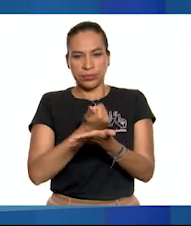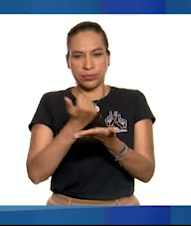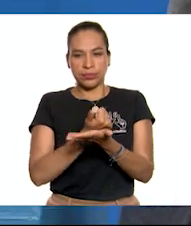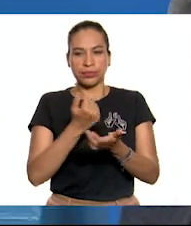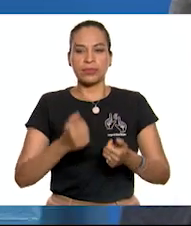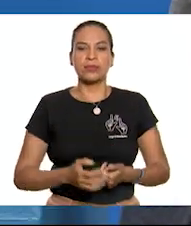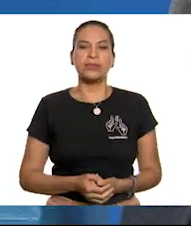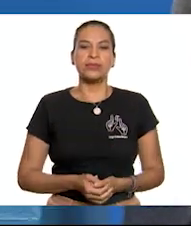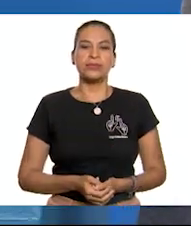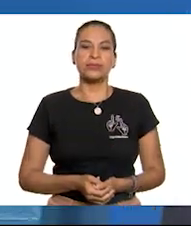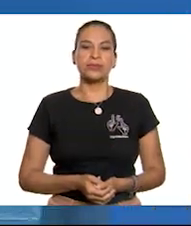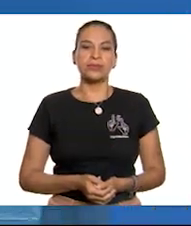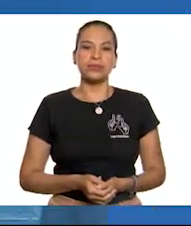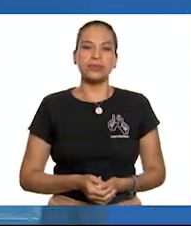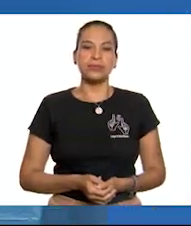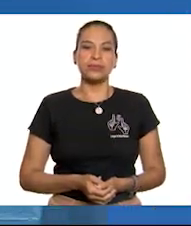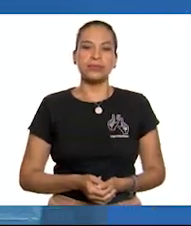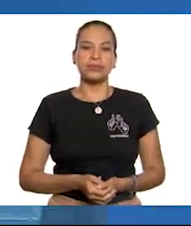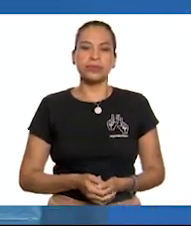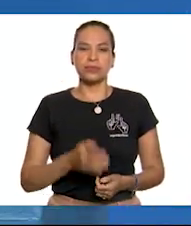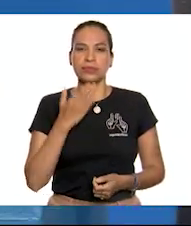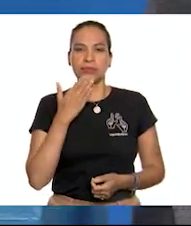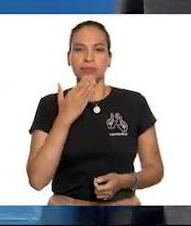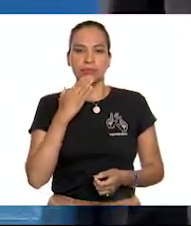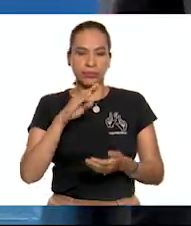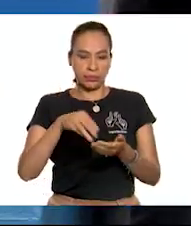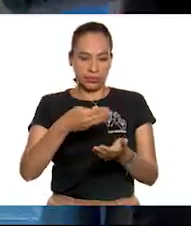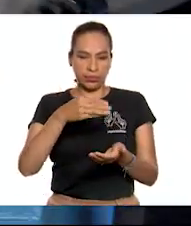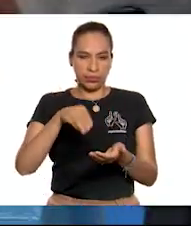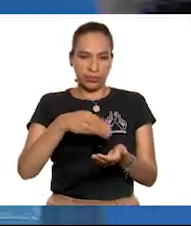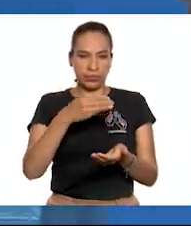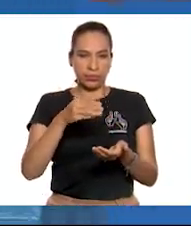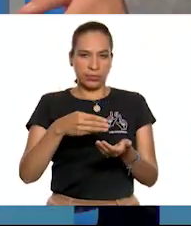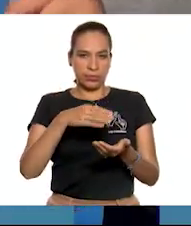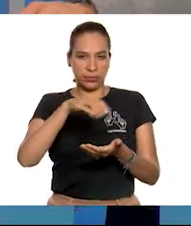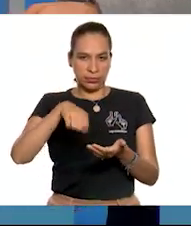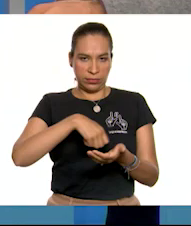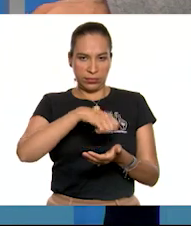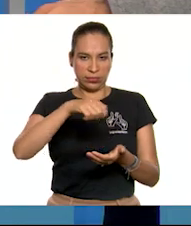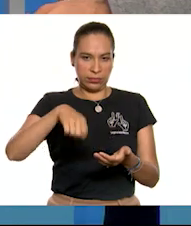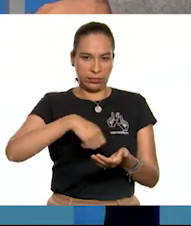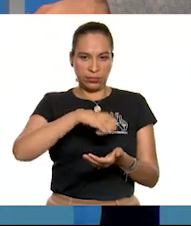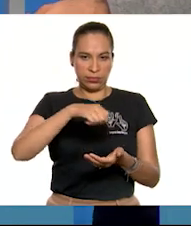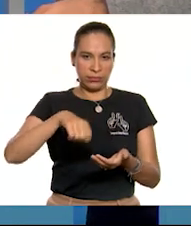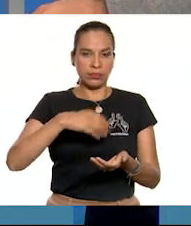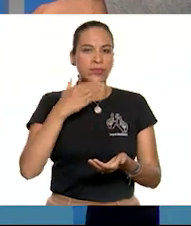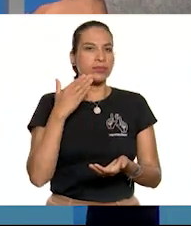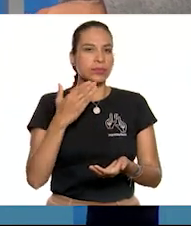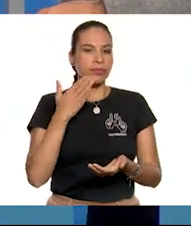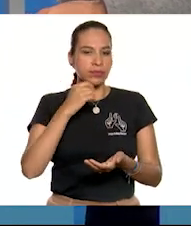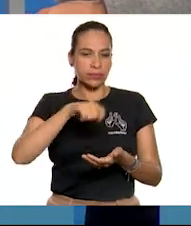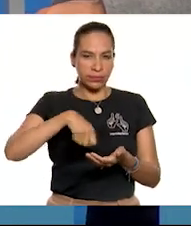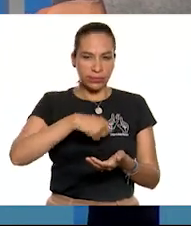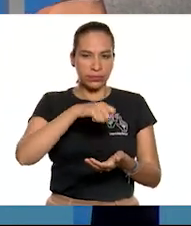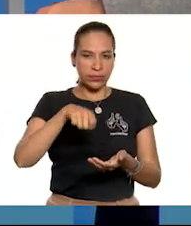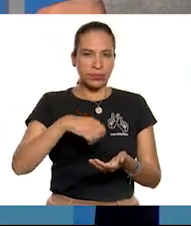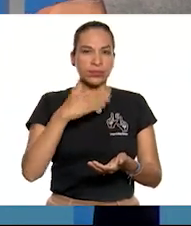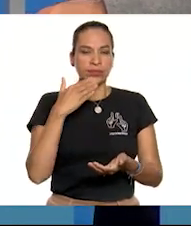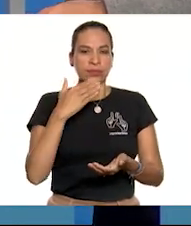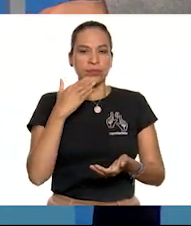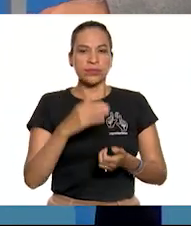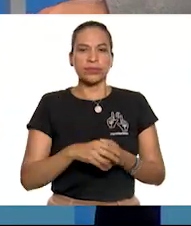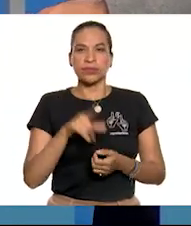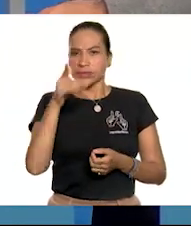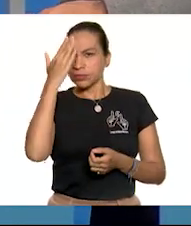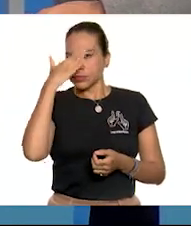bien. ¿Así está bien? Ahí tenemos una palita, vamos a tratar de mezclarlas. Y lo mezclamos muy bien. Se